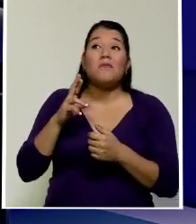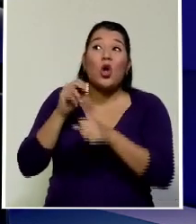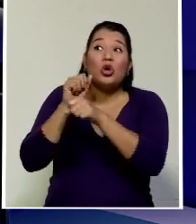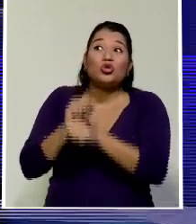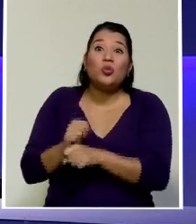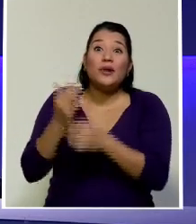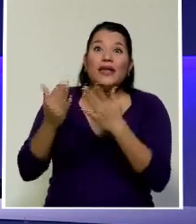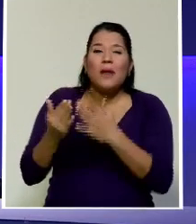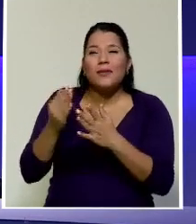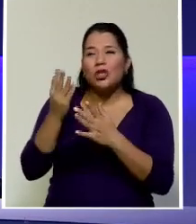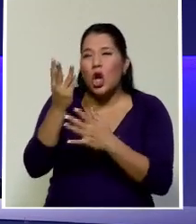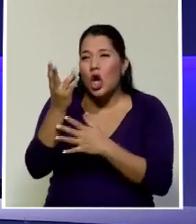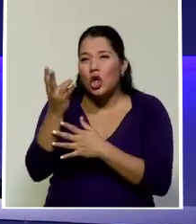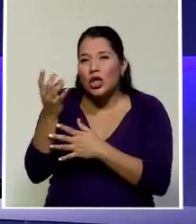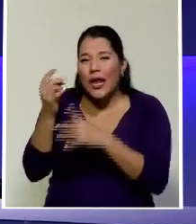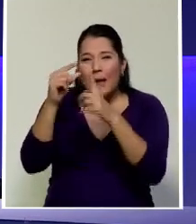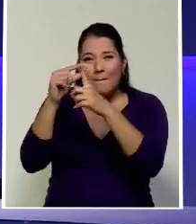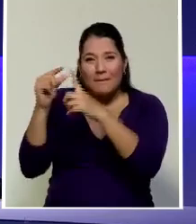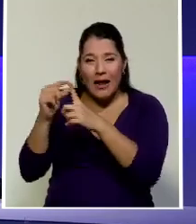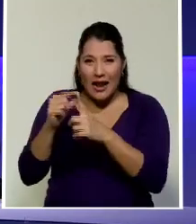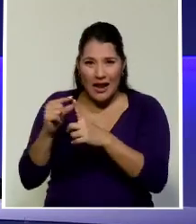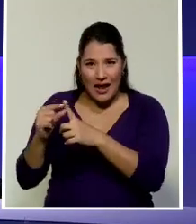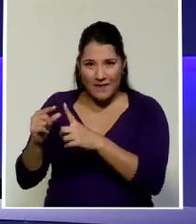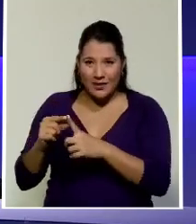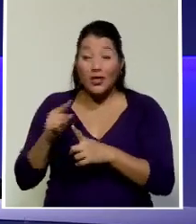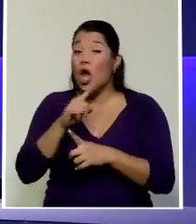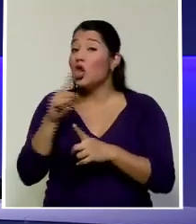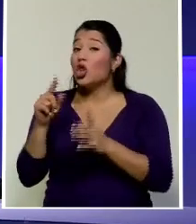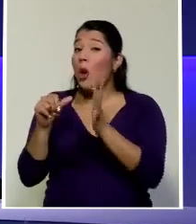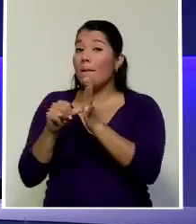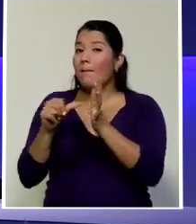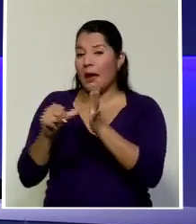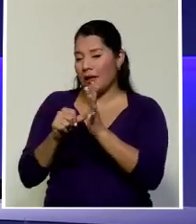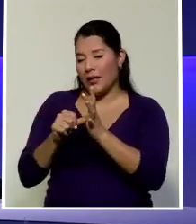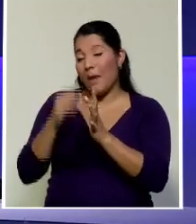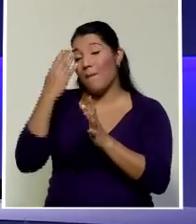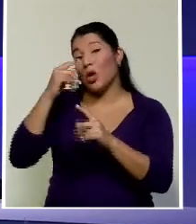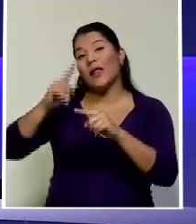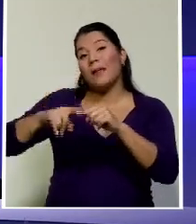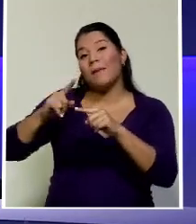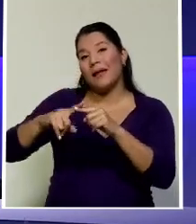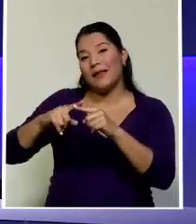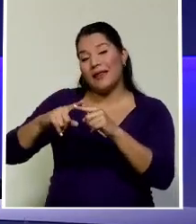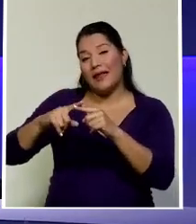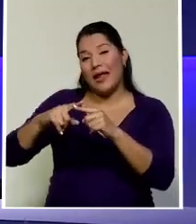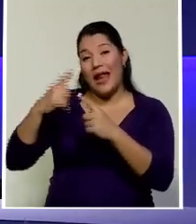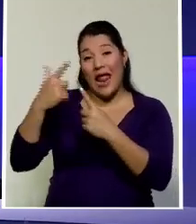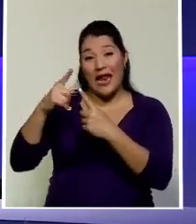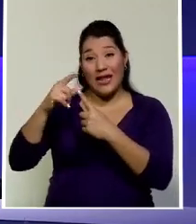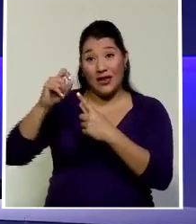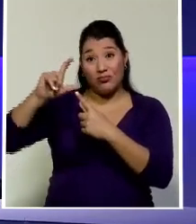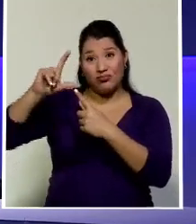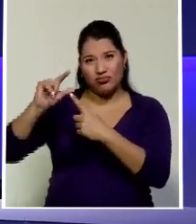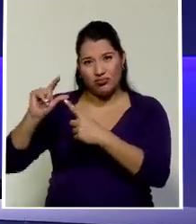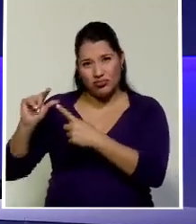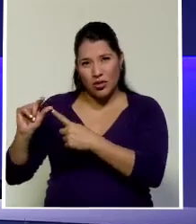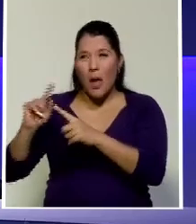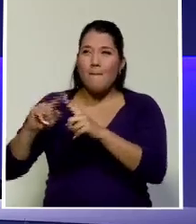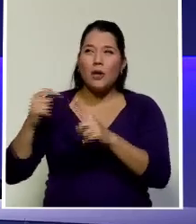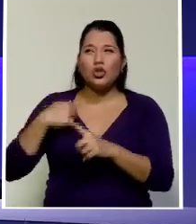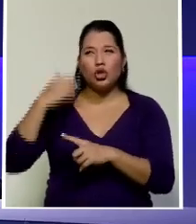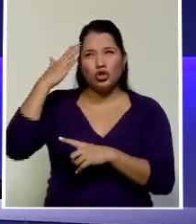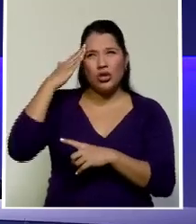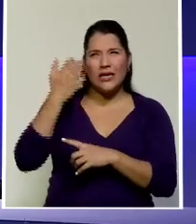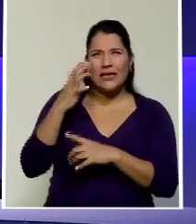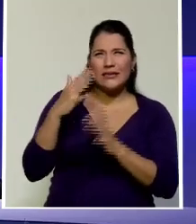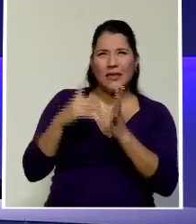de palabras, no páginas, porque las páginas varían mucho de acuerdo al tamaño, ¿no? Pero las palabras sí, yo sé que es 15,000 palabras para una cosa, 80,000